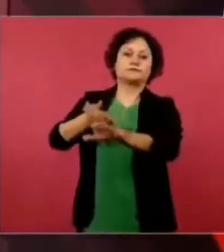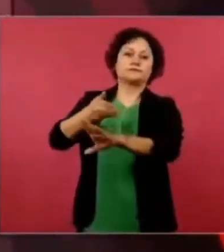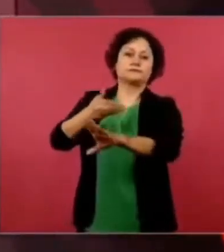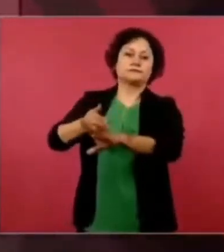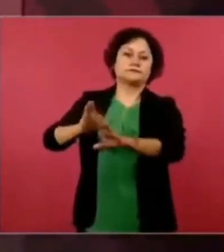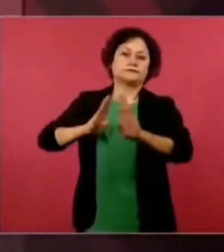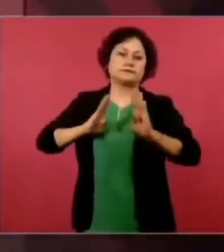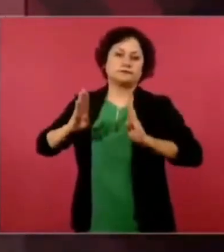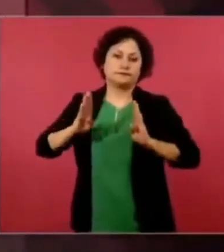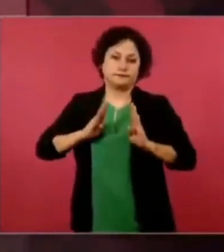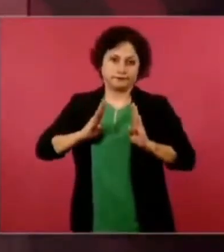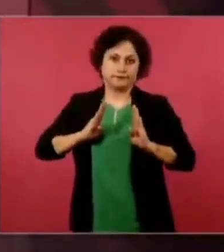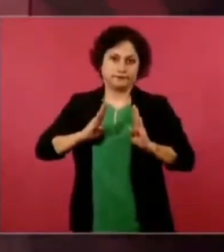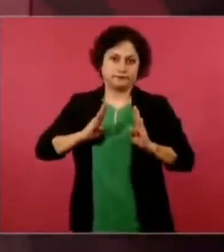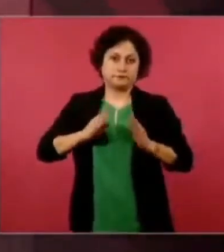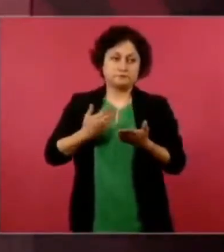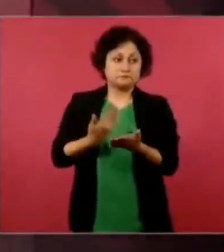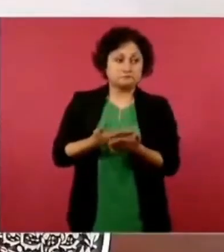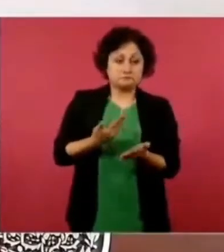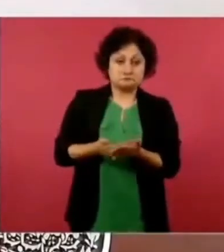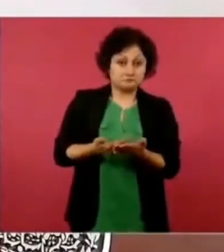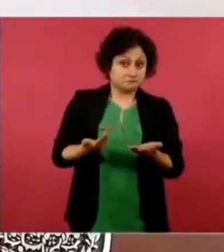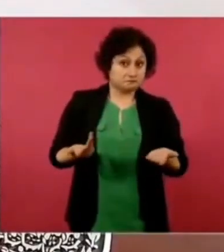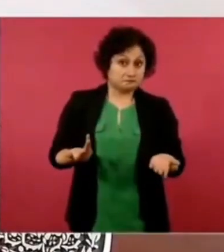Ejército, sin pruebas,